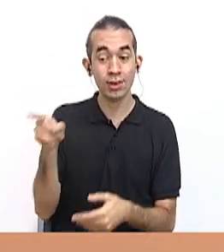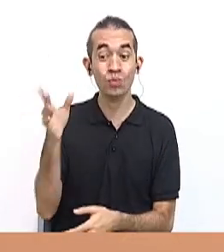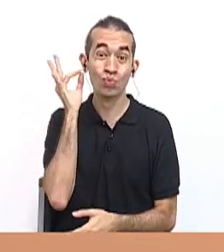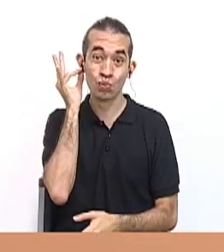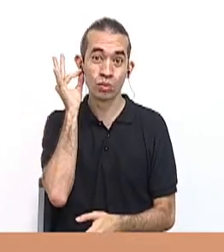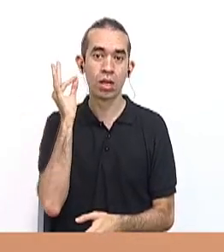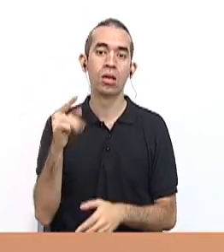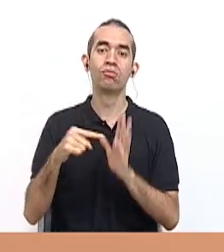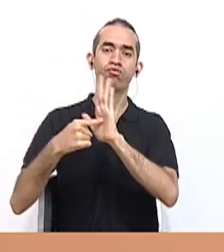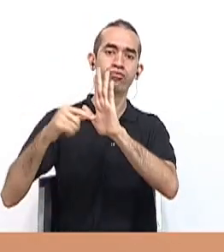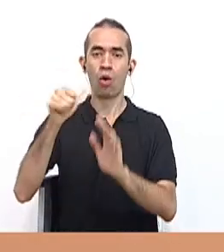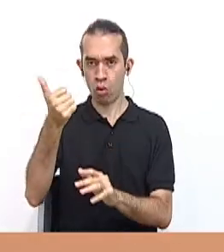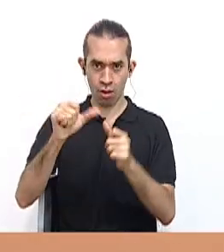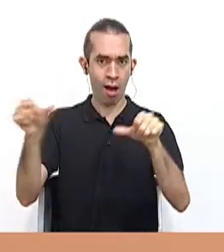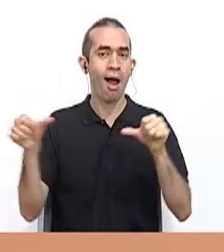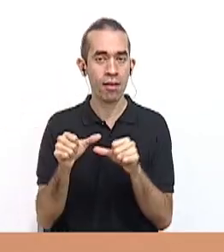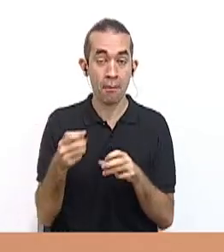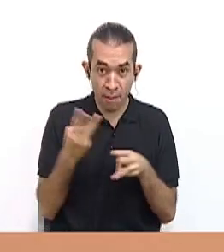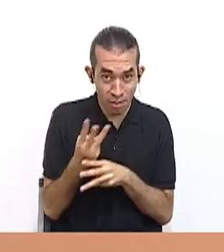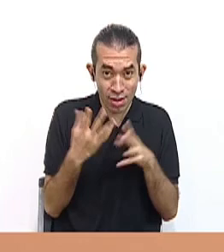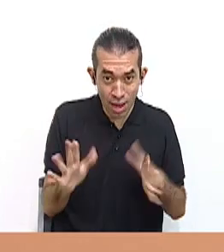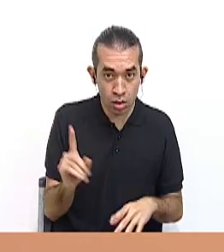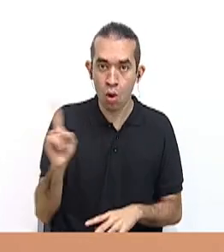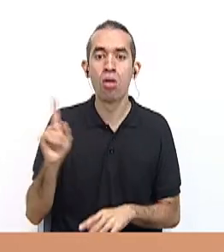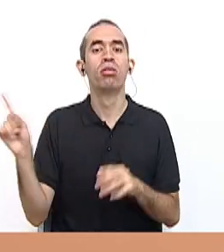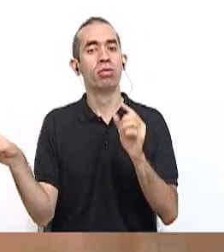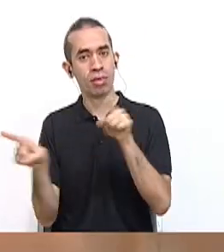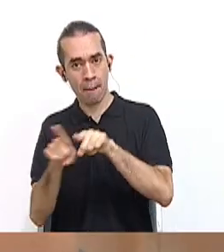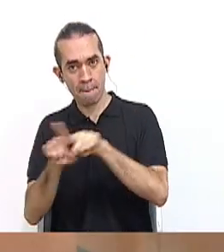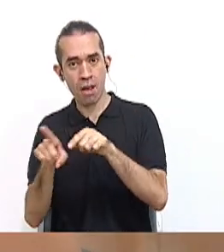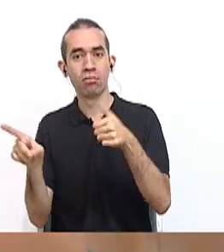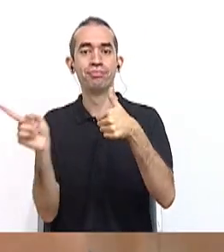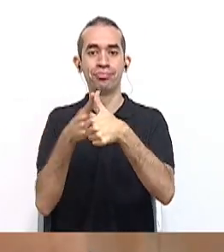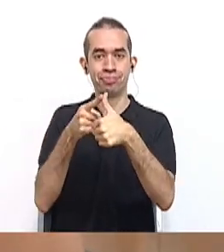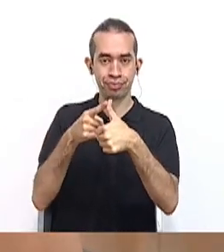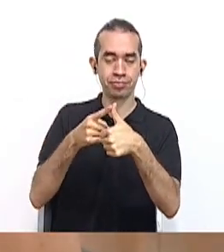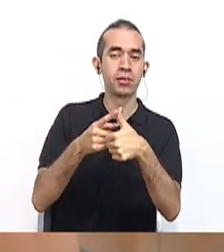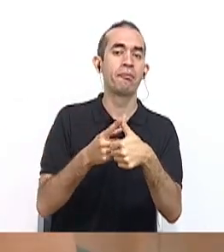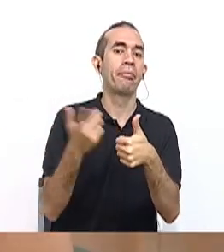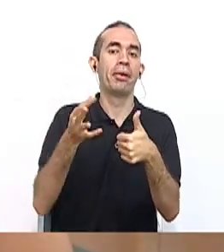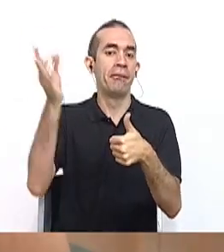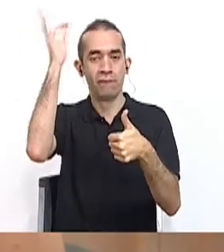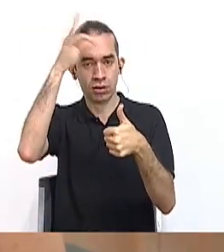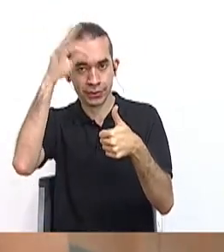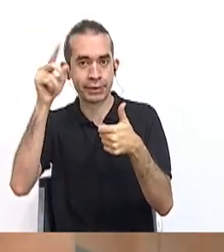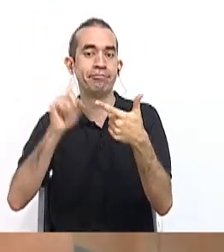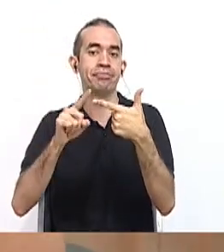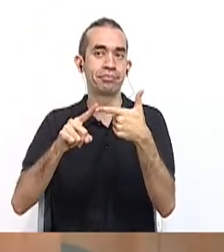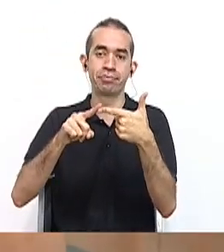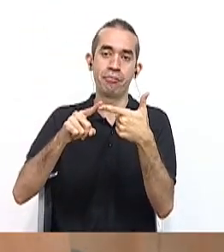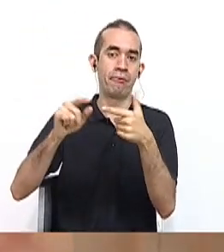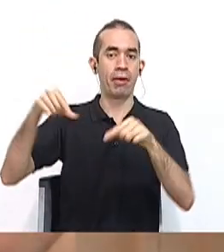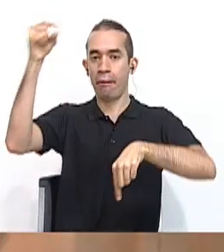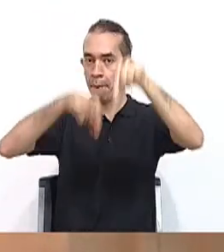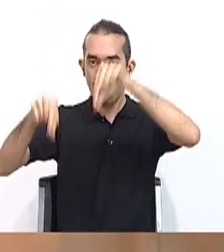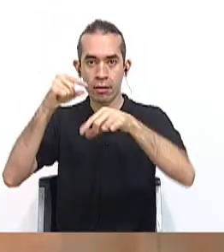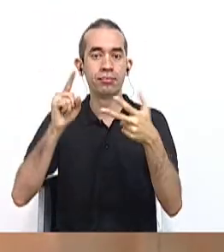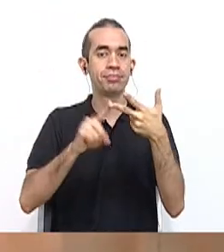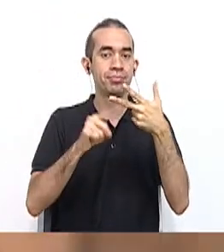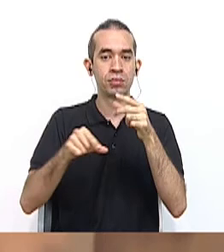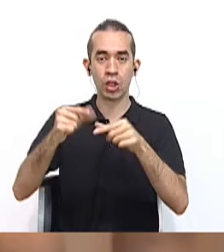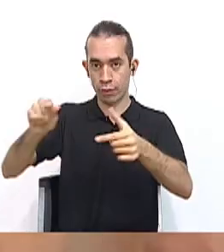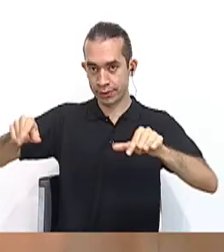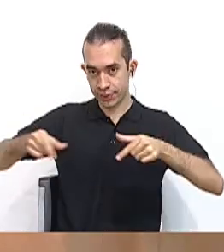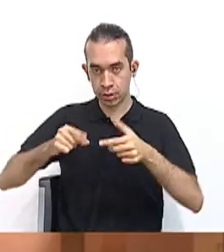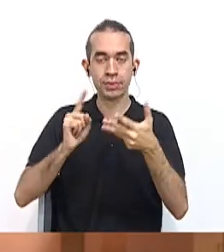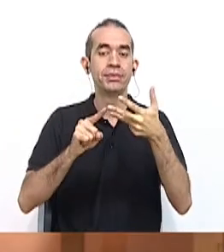en otros campos, no solamente se quedó en la mate. Ella escribió estudios sobre filosofía, química,